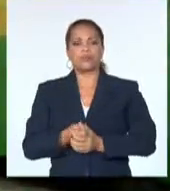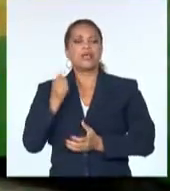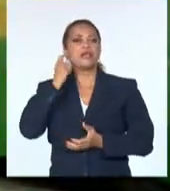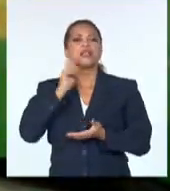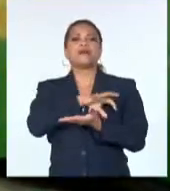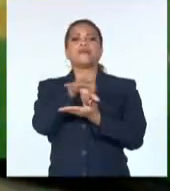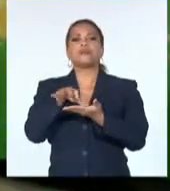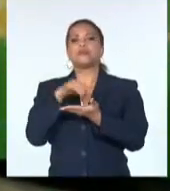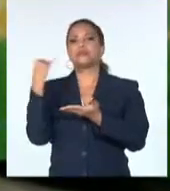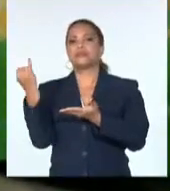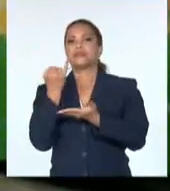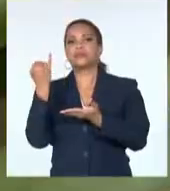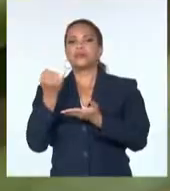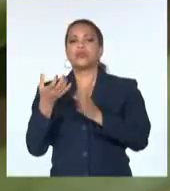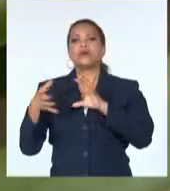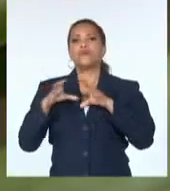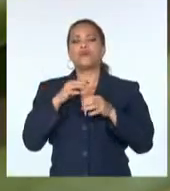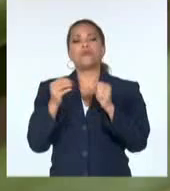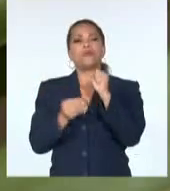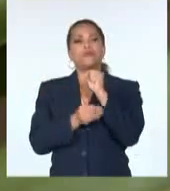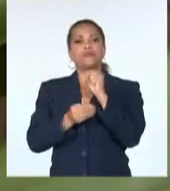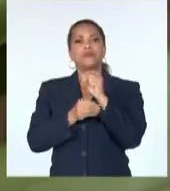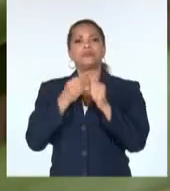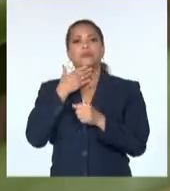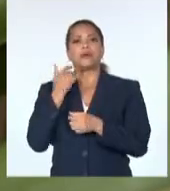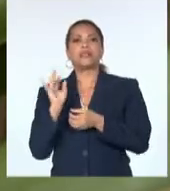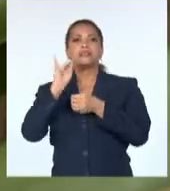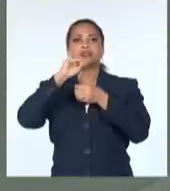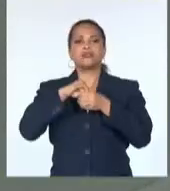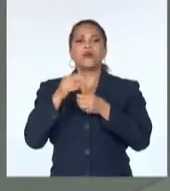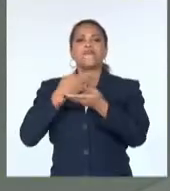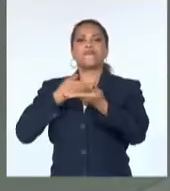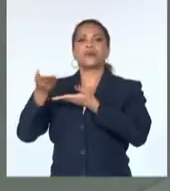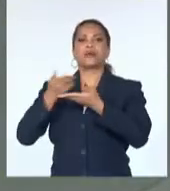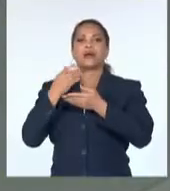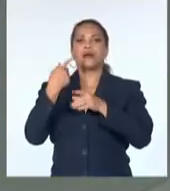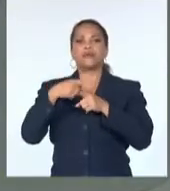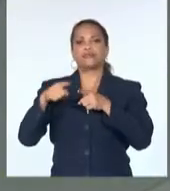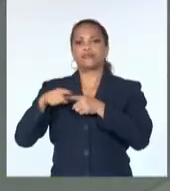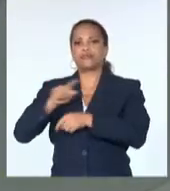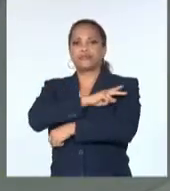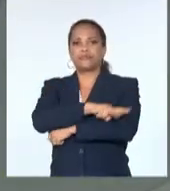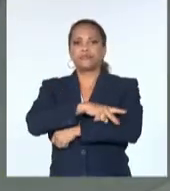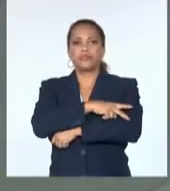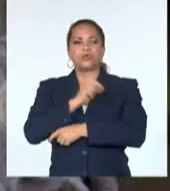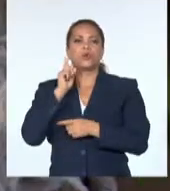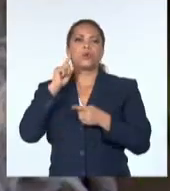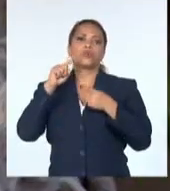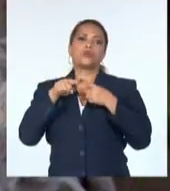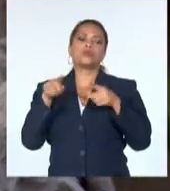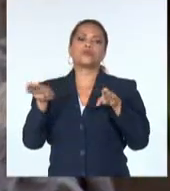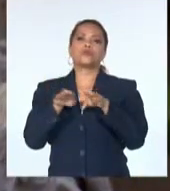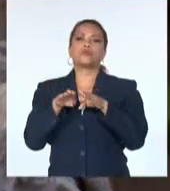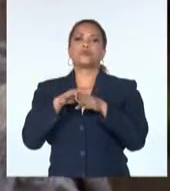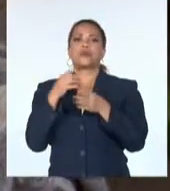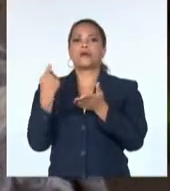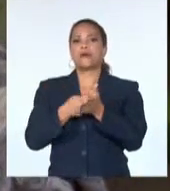internacional un camino más sólido para la inserción en el mercado foráneo en busca de la sostenibilidad financiera